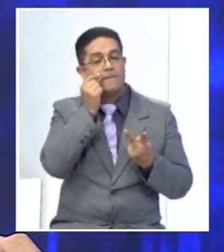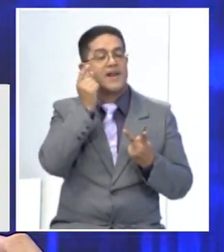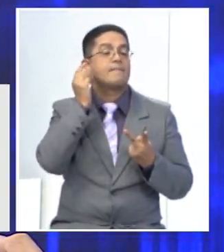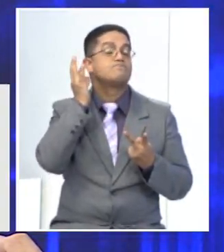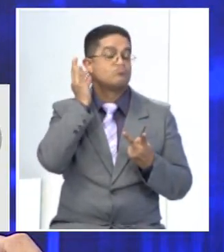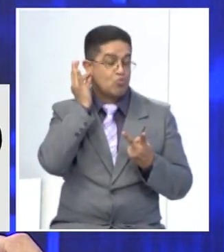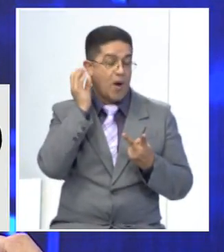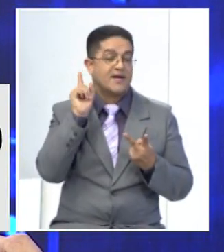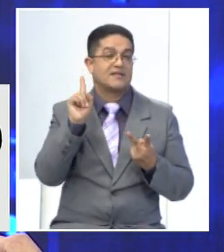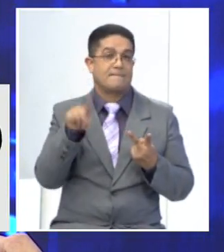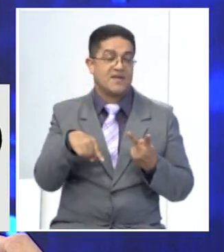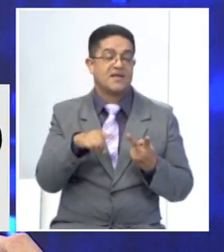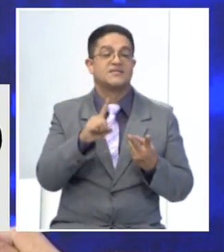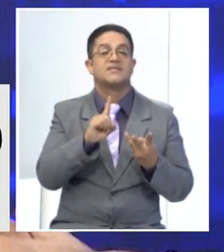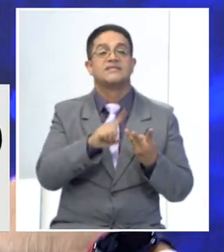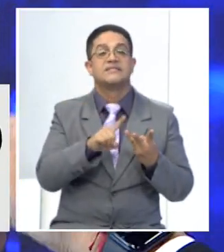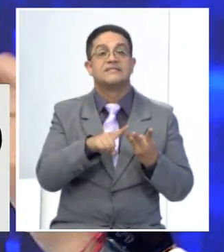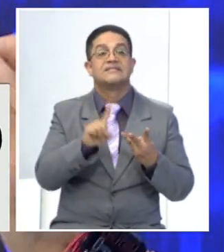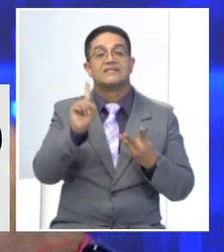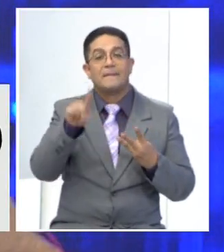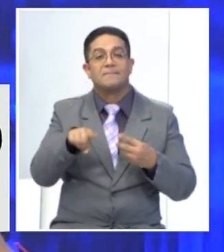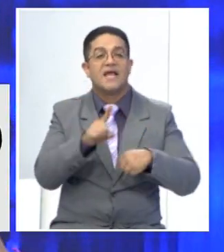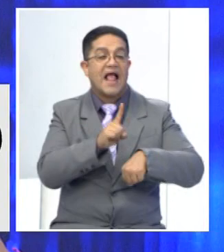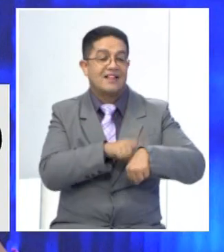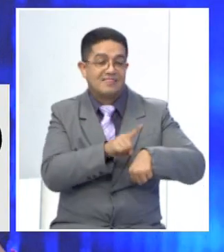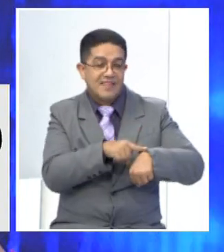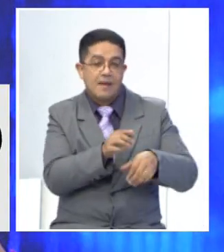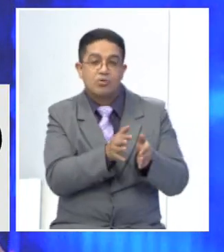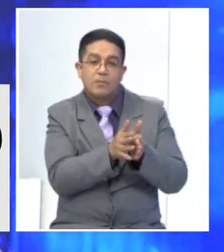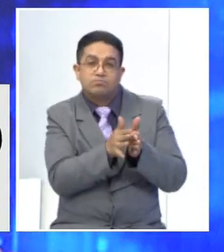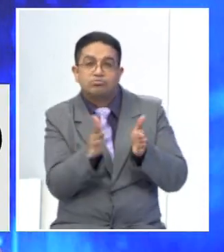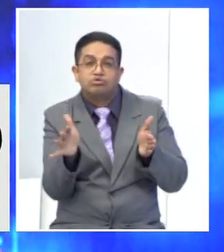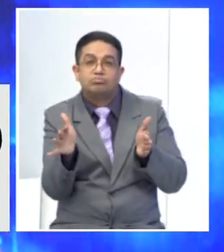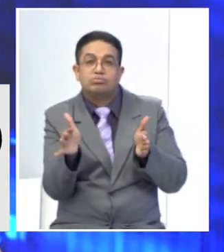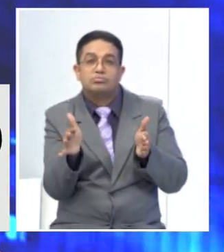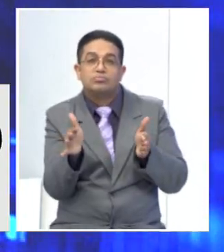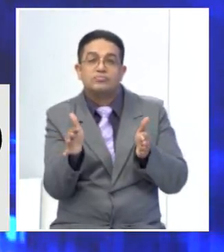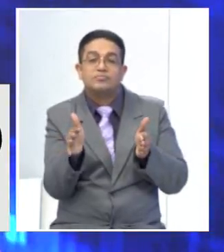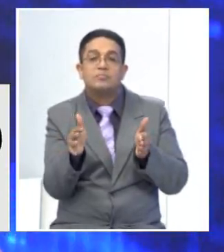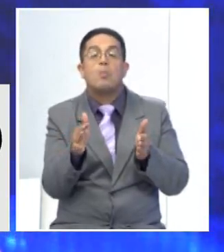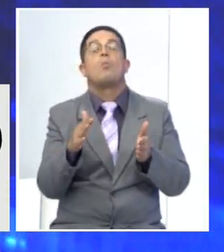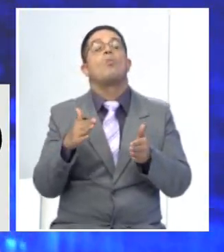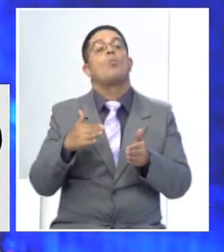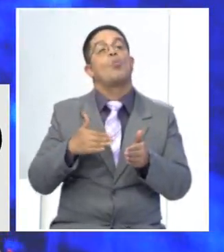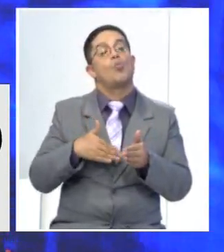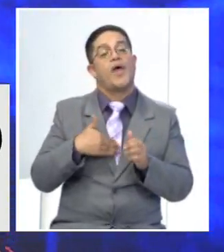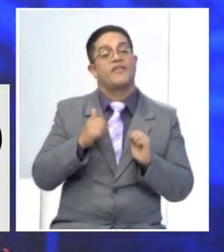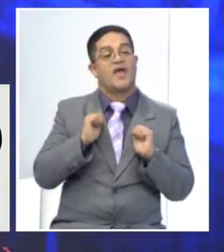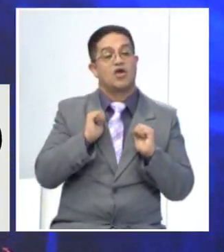y femenina y del tiempo que ha transcurrido con el trastorno de fertilidad, podemos comenzar desde